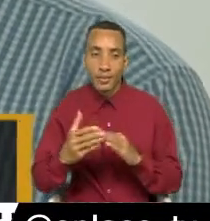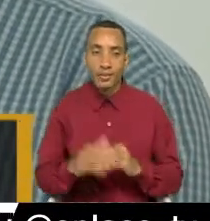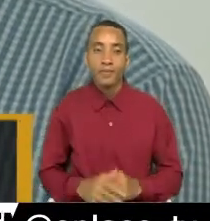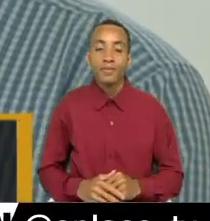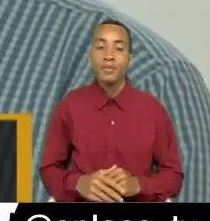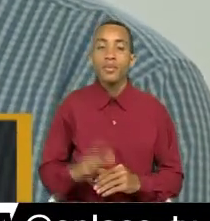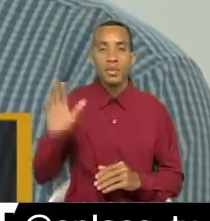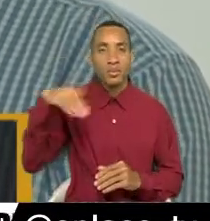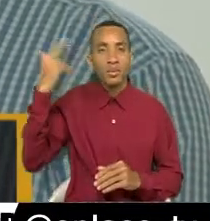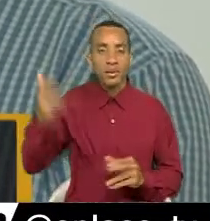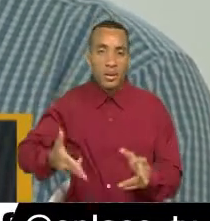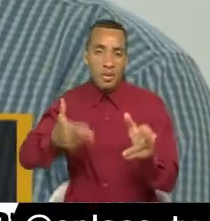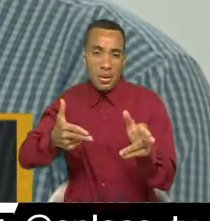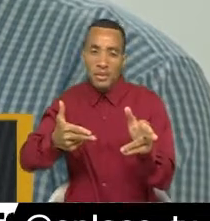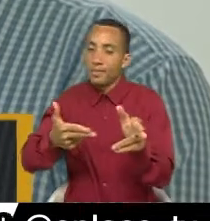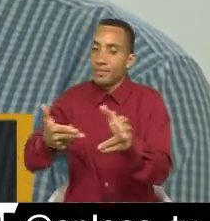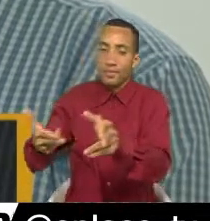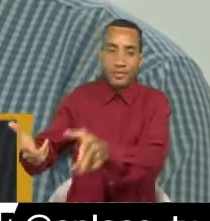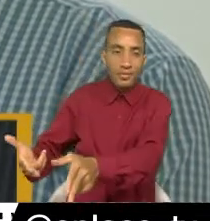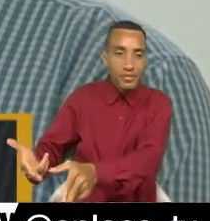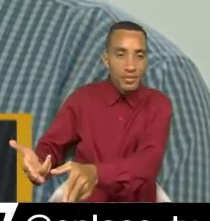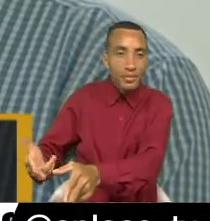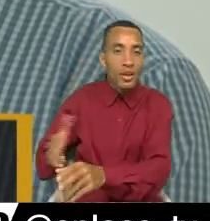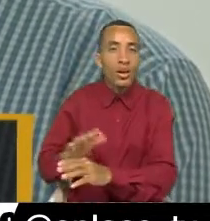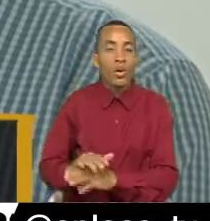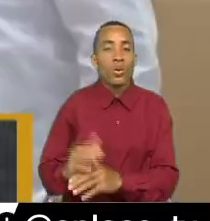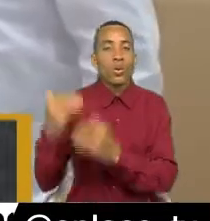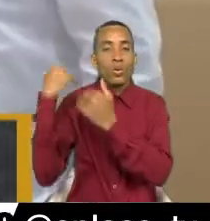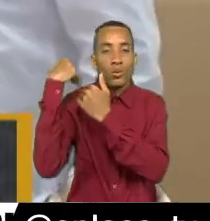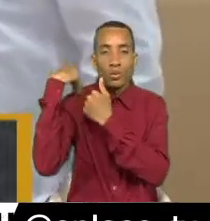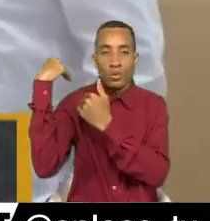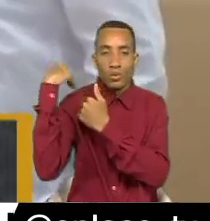dejación de armas de forma muy irresponsable